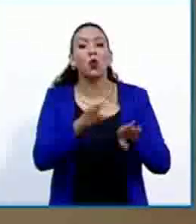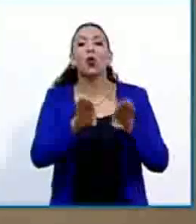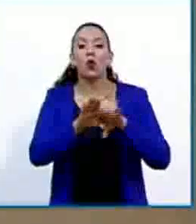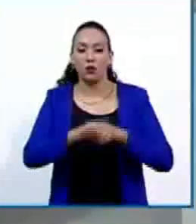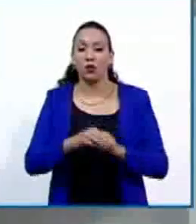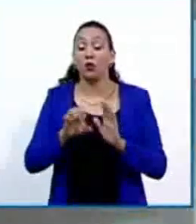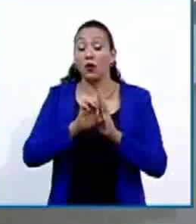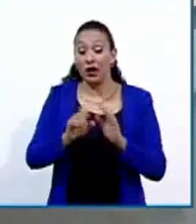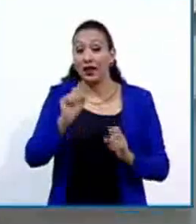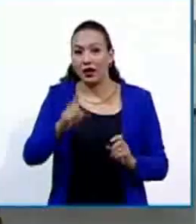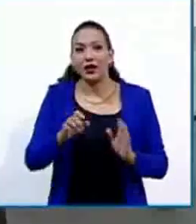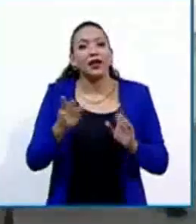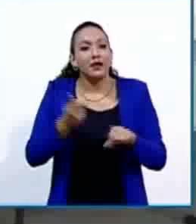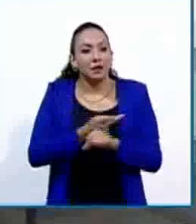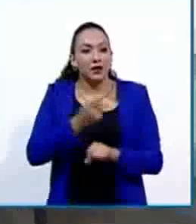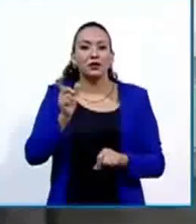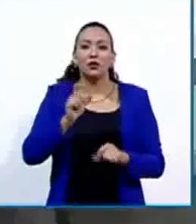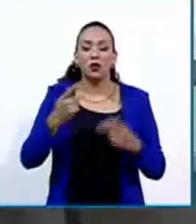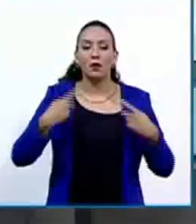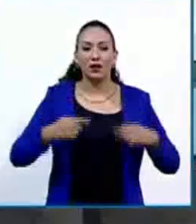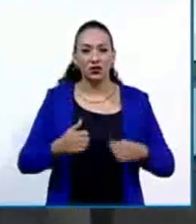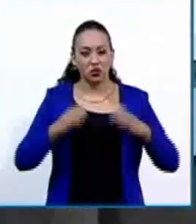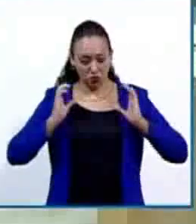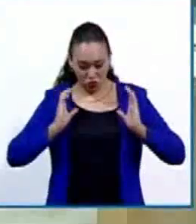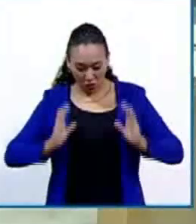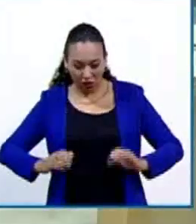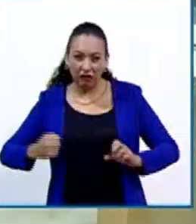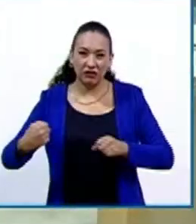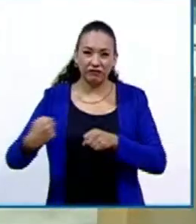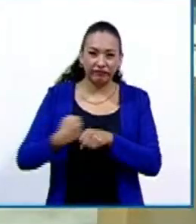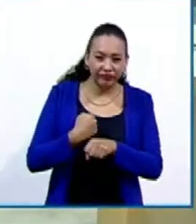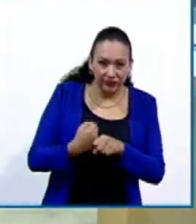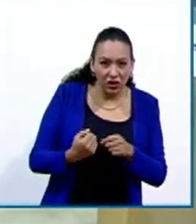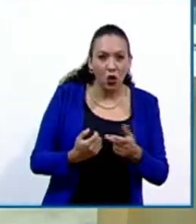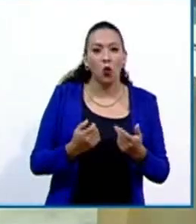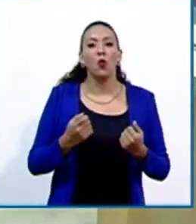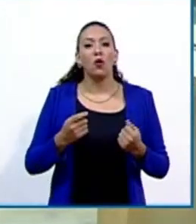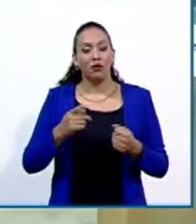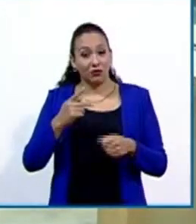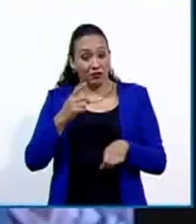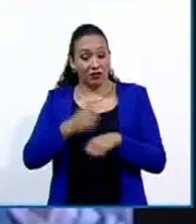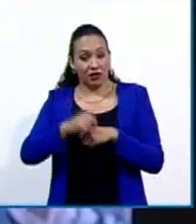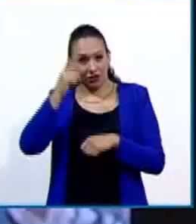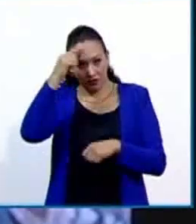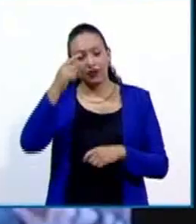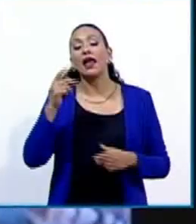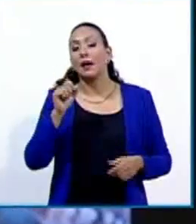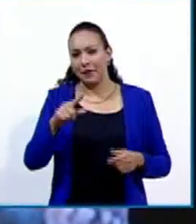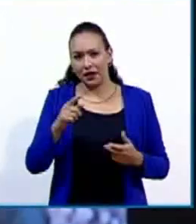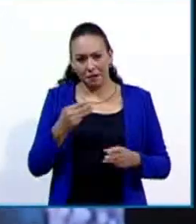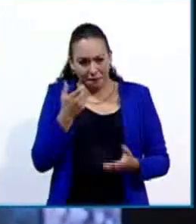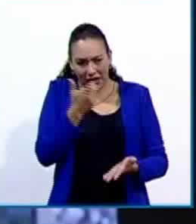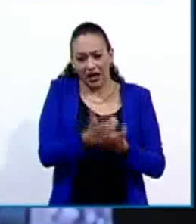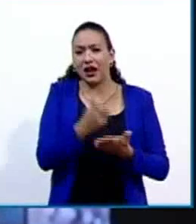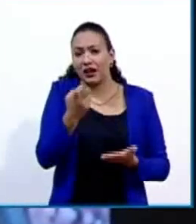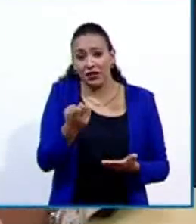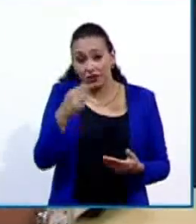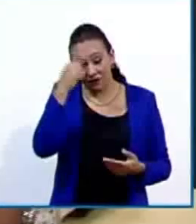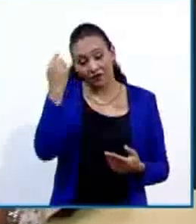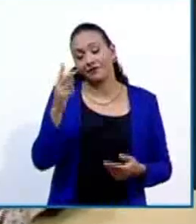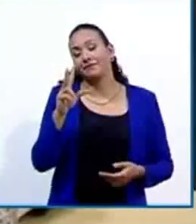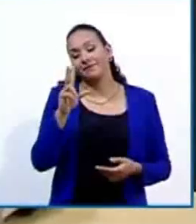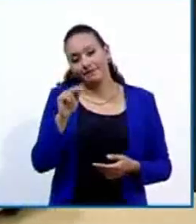daño físico y moral a la víctima de forma apropiada y proporcional a la gravedad del hecho punible y tomando en cuenta